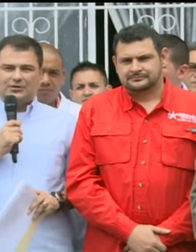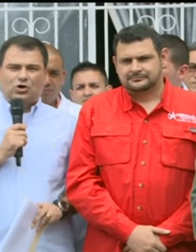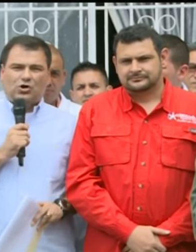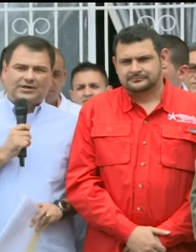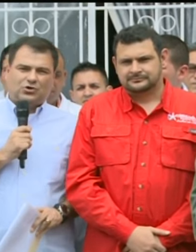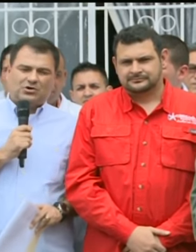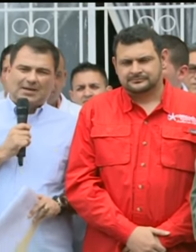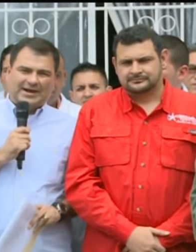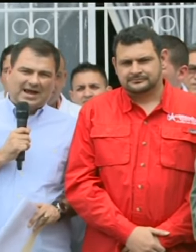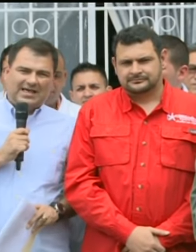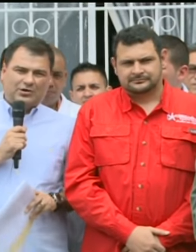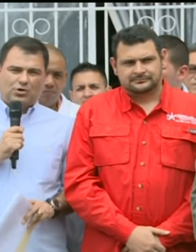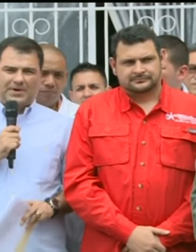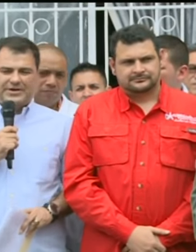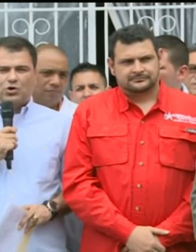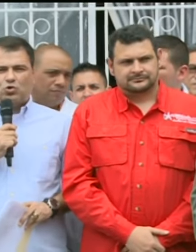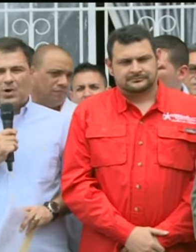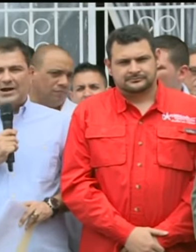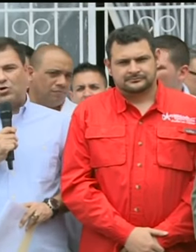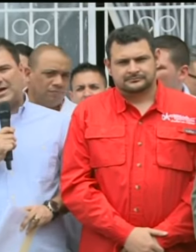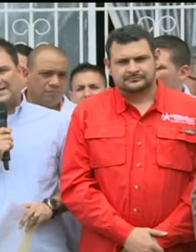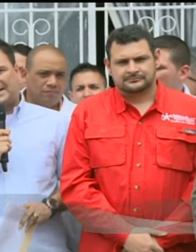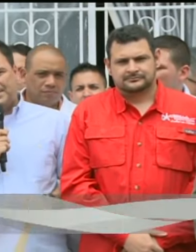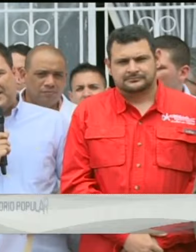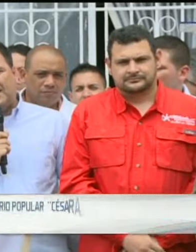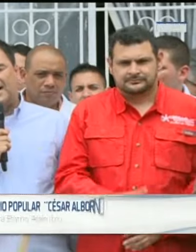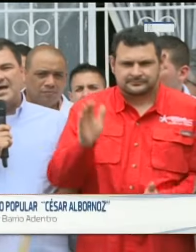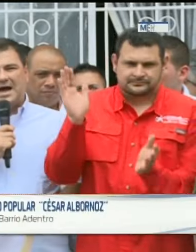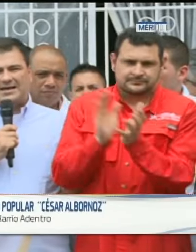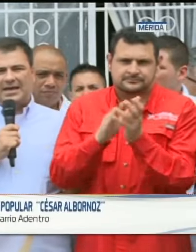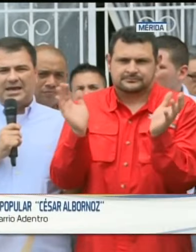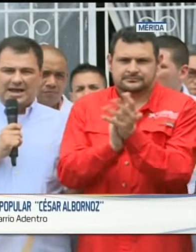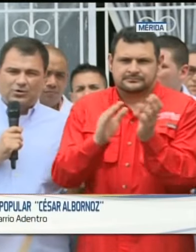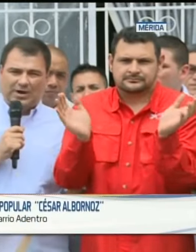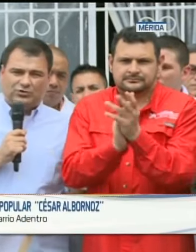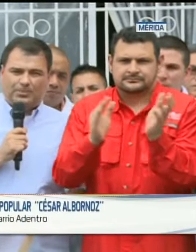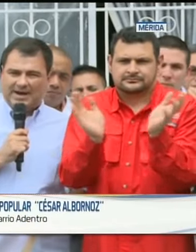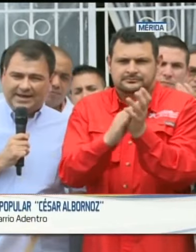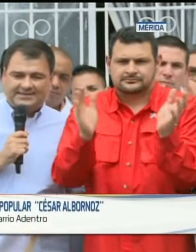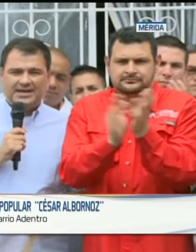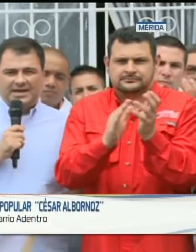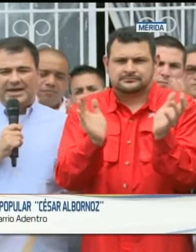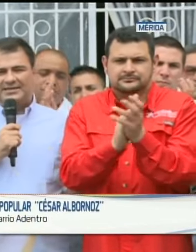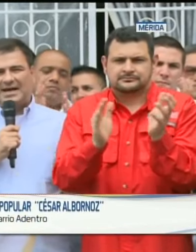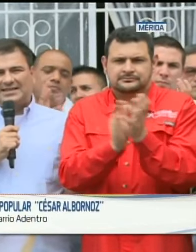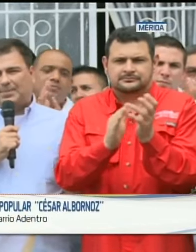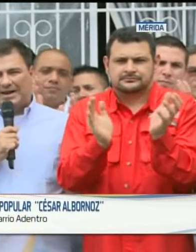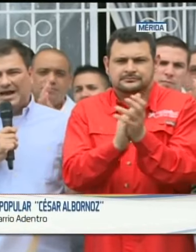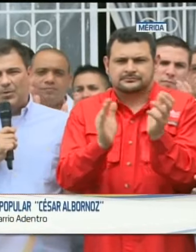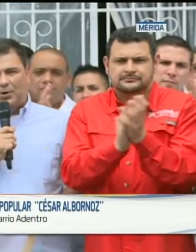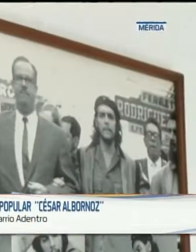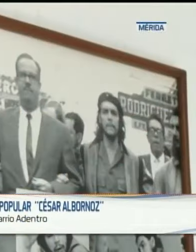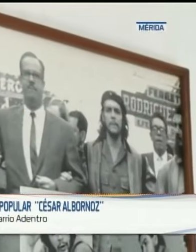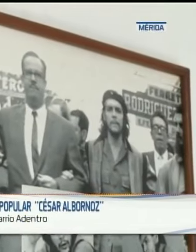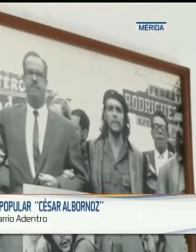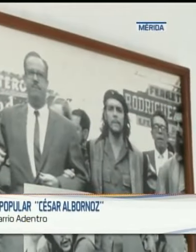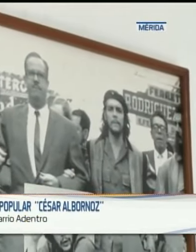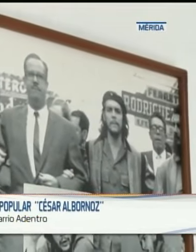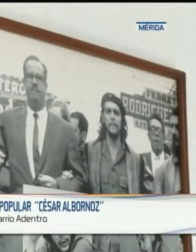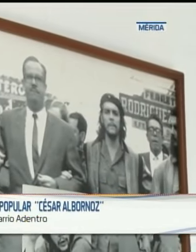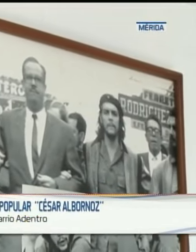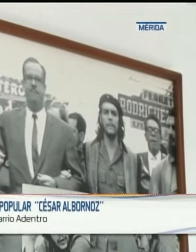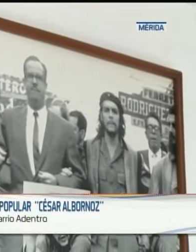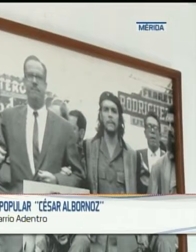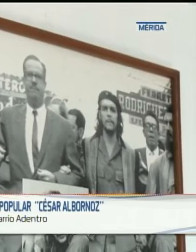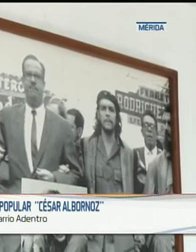Fidel, de todos esos camaradas y compañeros cubanos que hacen vida aquí en nuestro país y están desplegados por todas las